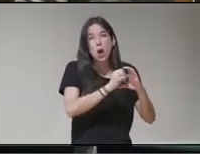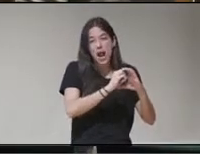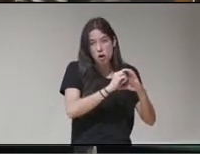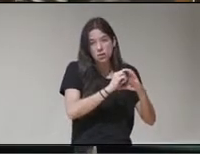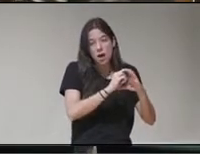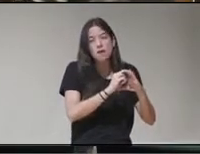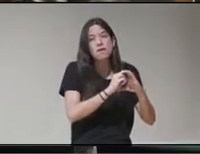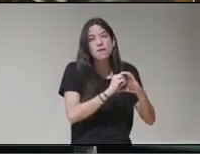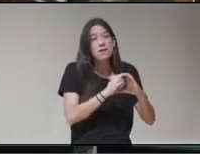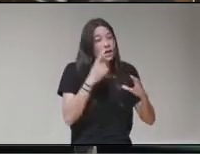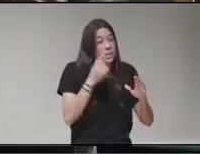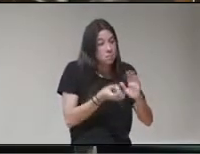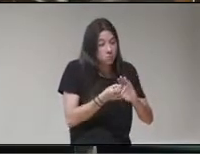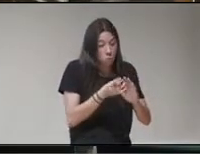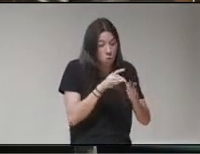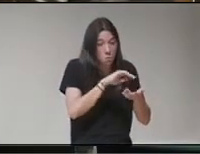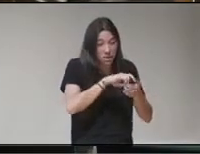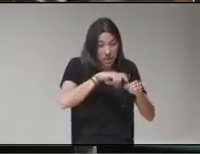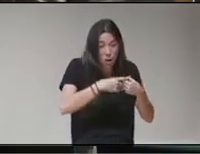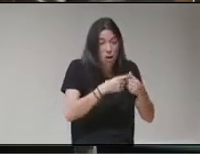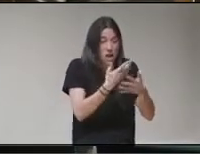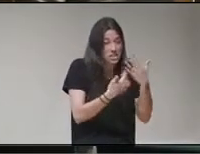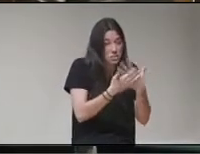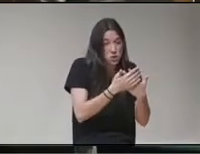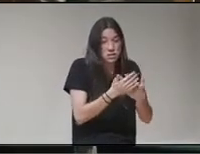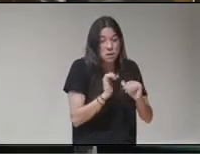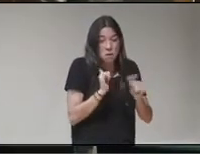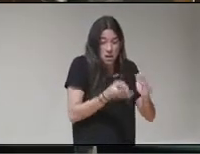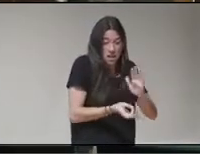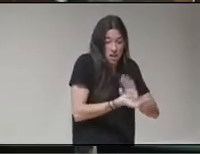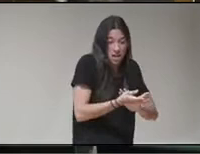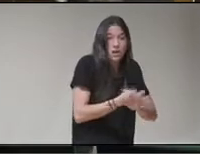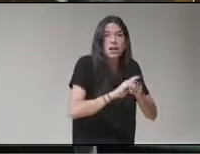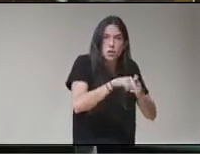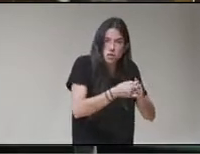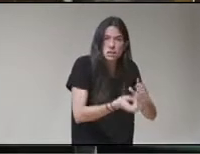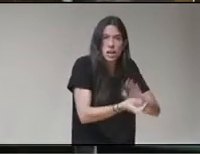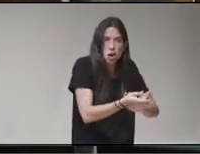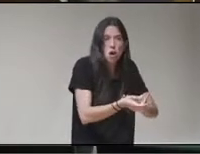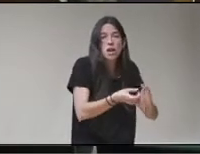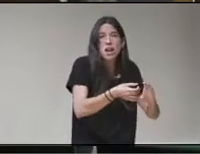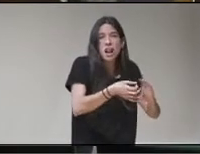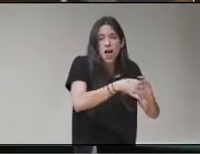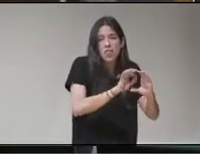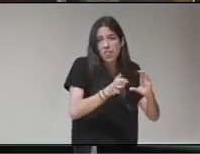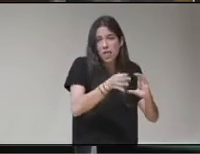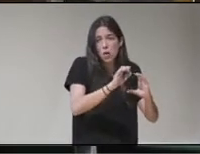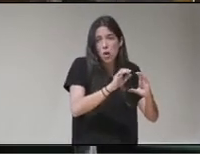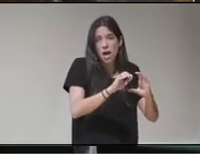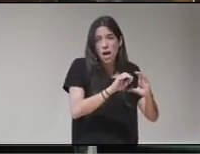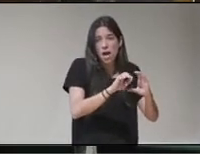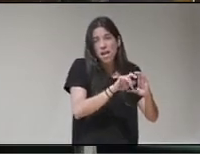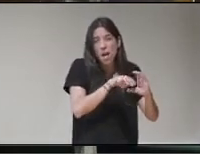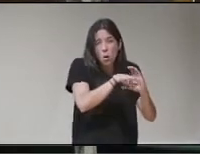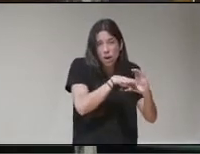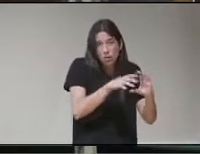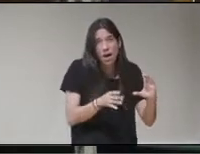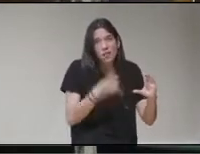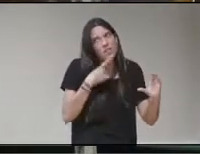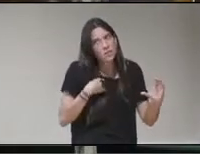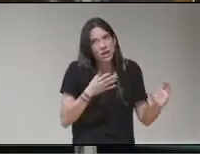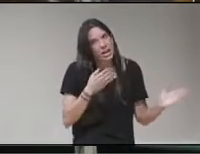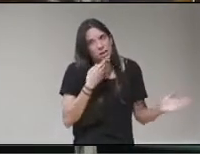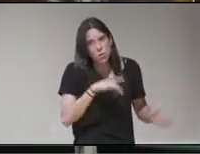simbiosis primigenia por la cual se generó en último término la célula eucariótica? Decidme que no es guapo. Pues